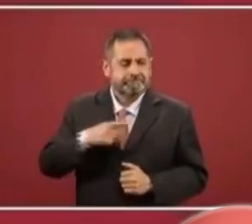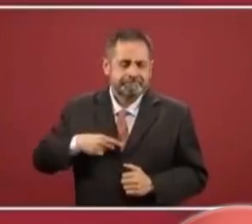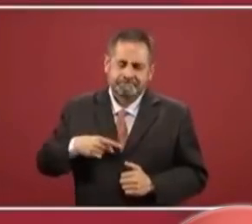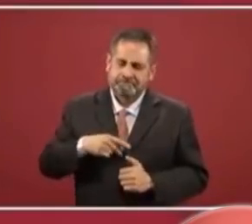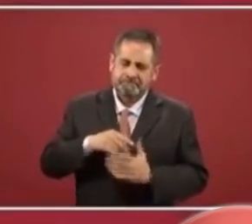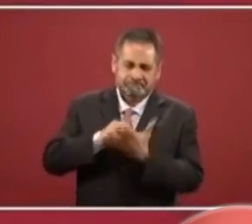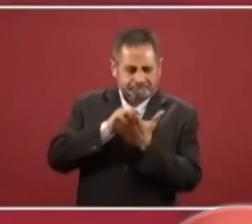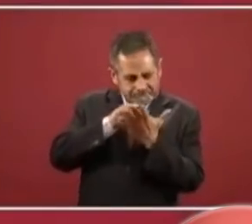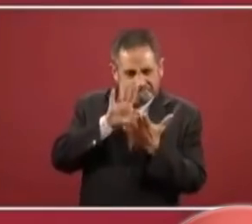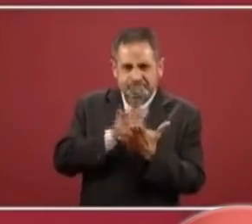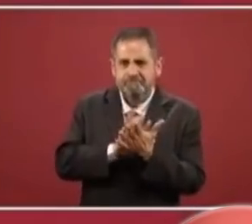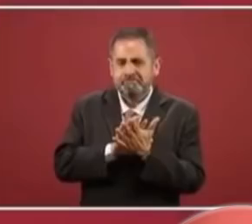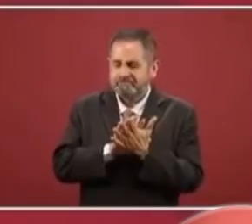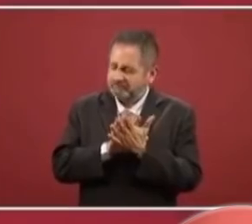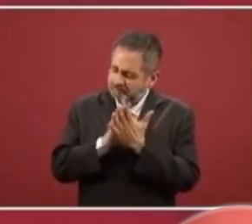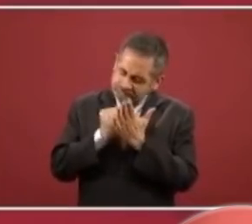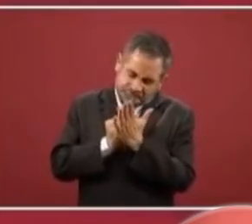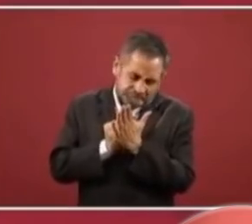reafirmar